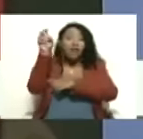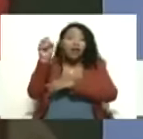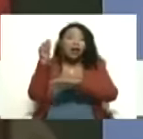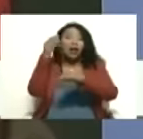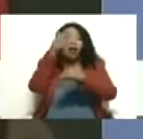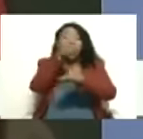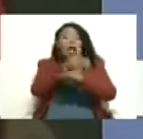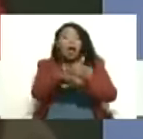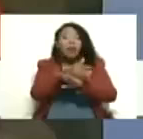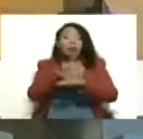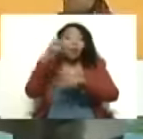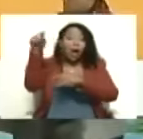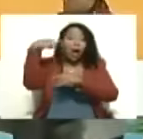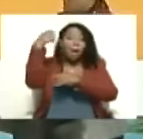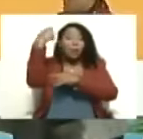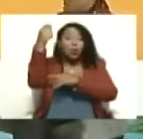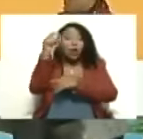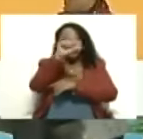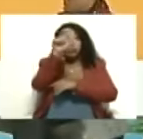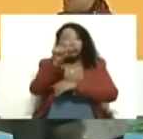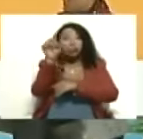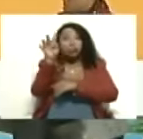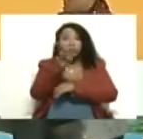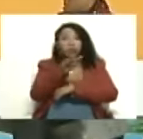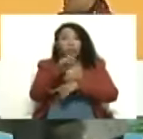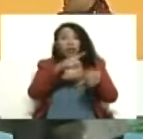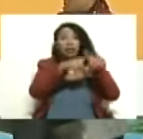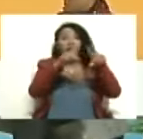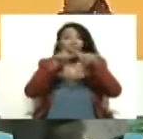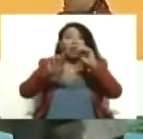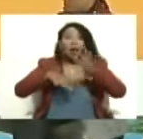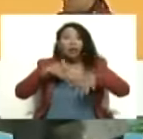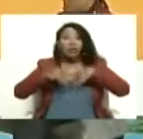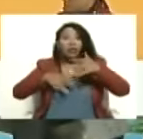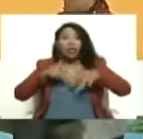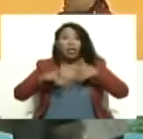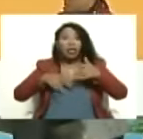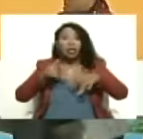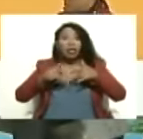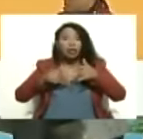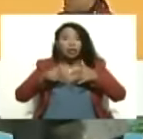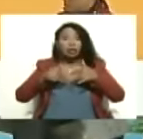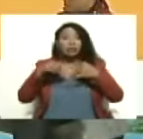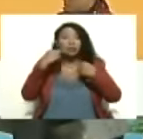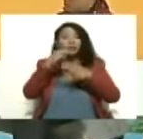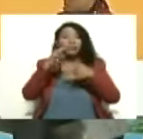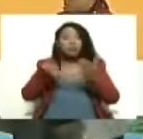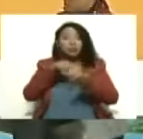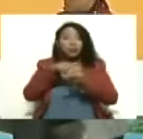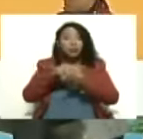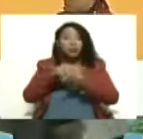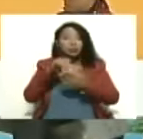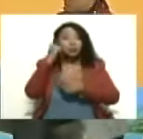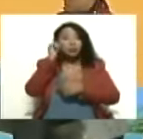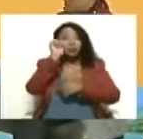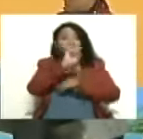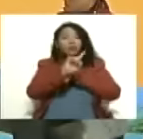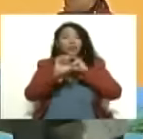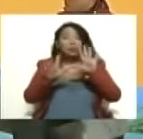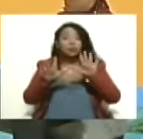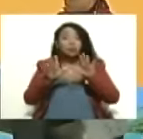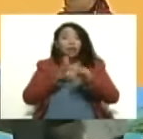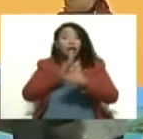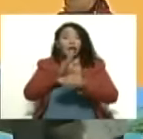Fernando y ciudad guayana con diversos artistas de diversos géneros a nivel nacional el sábado 18 estaremos en